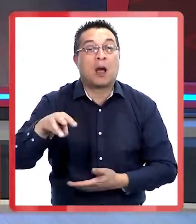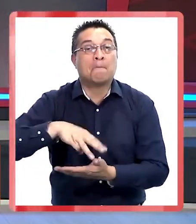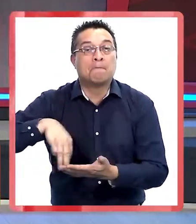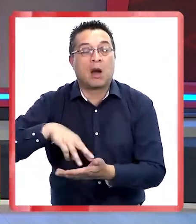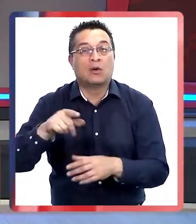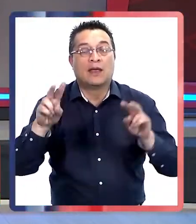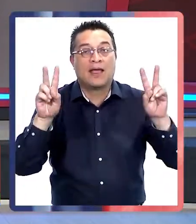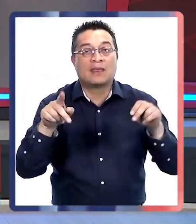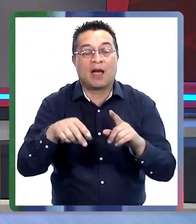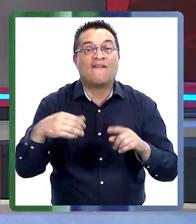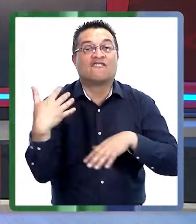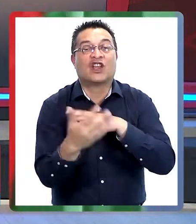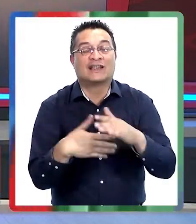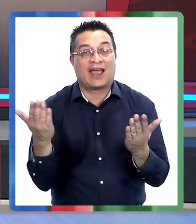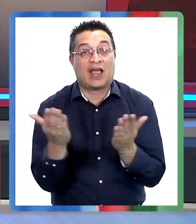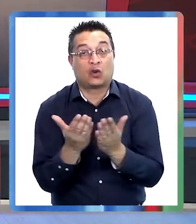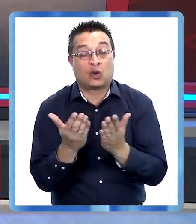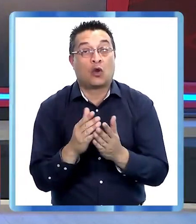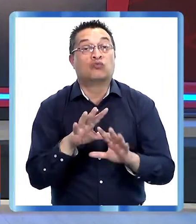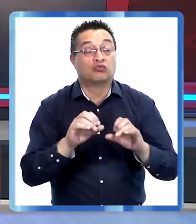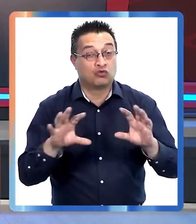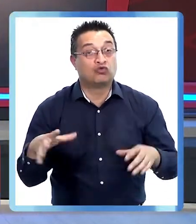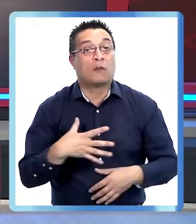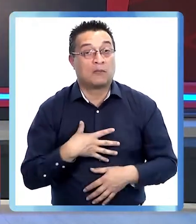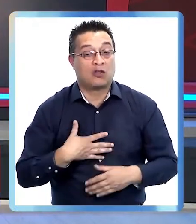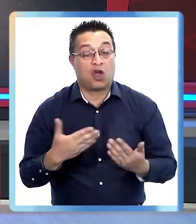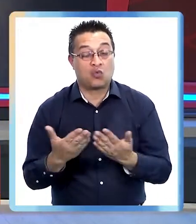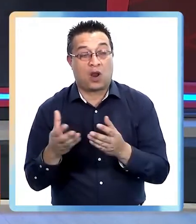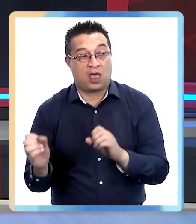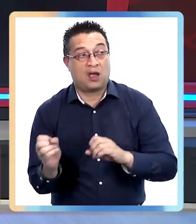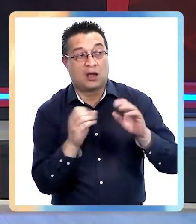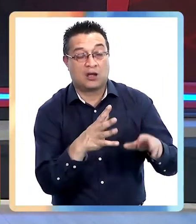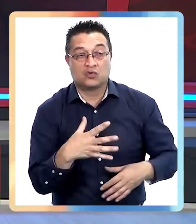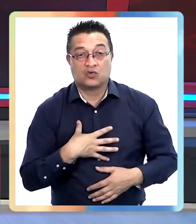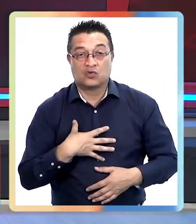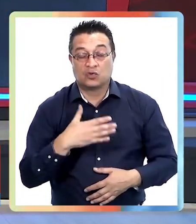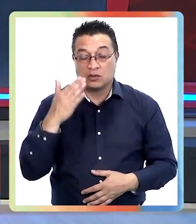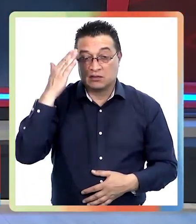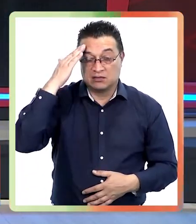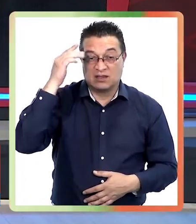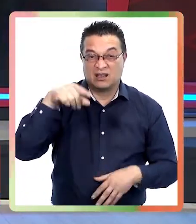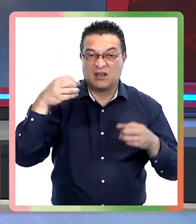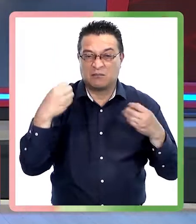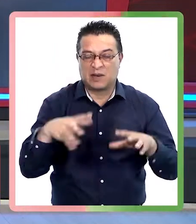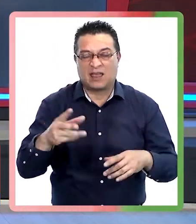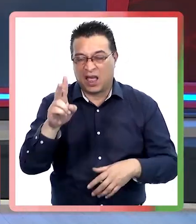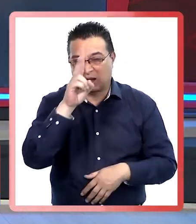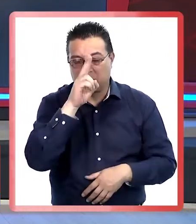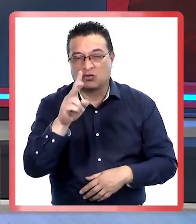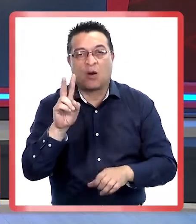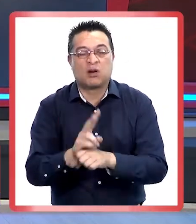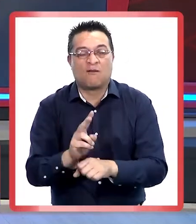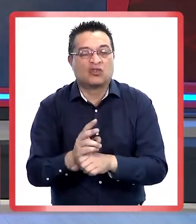del Maule respecto a esta violencia estudiantil? Muchos tienen miedo de enviar a sus hijos a clases y consideran que se ha perdido el respeto